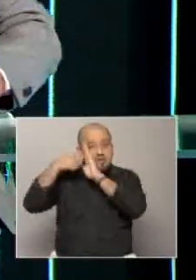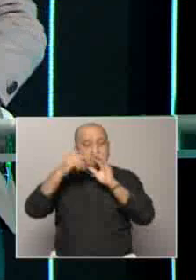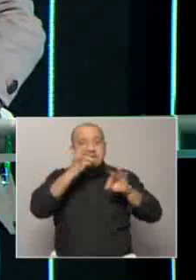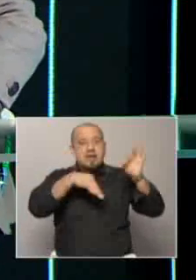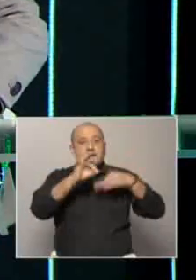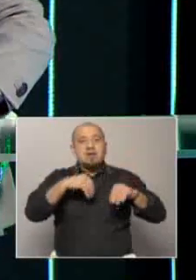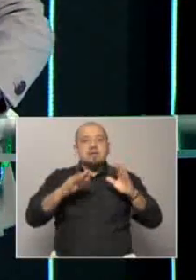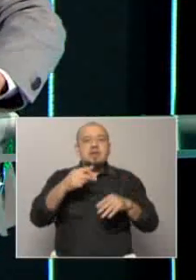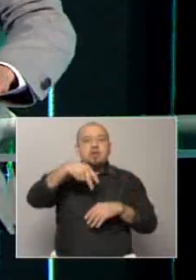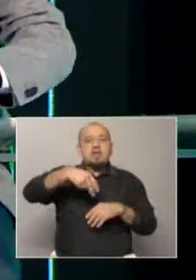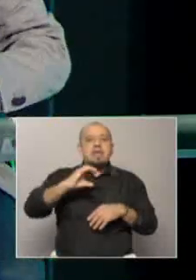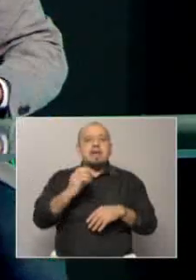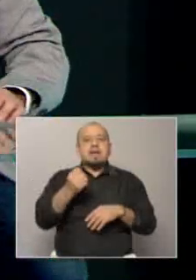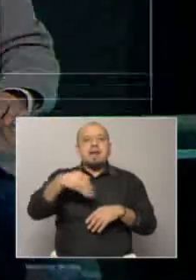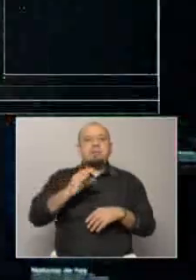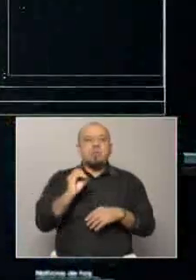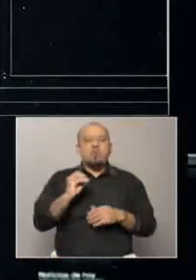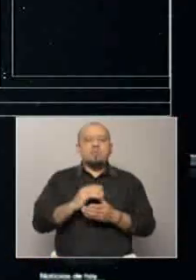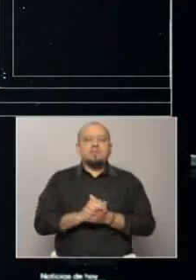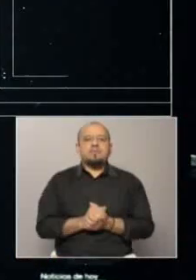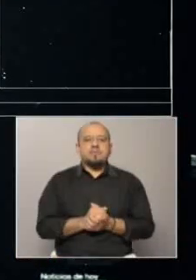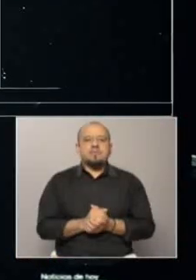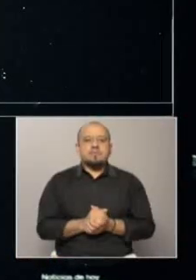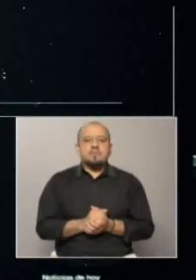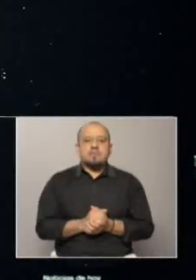vamos a presentar a Noelia Campo.